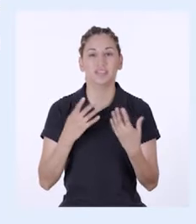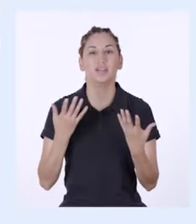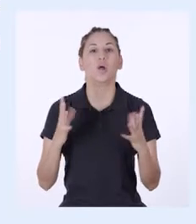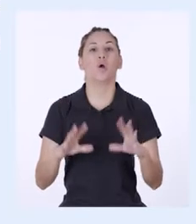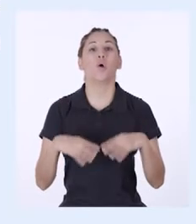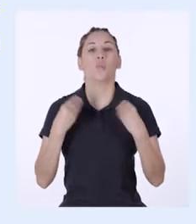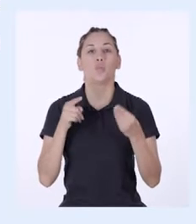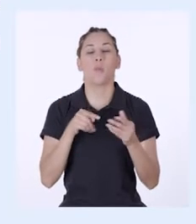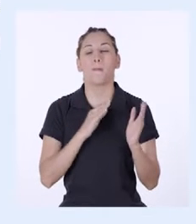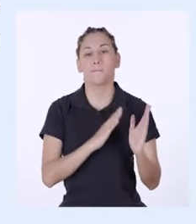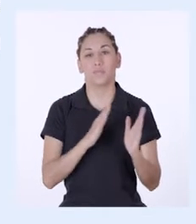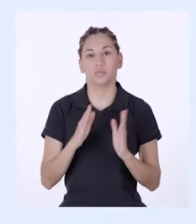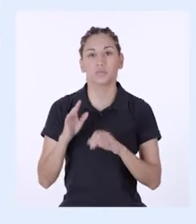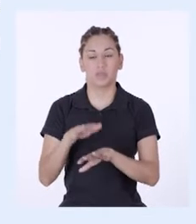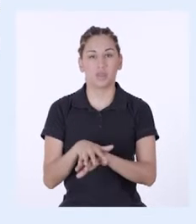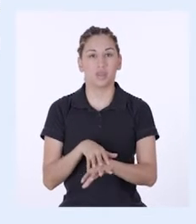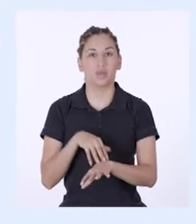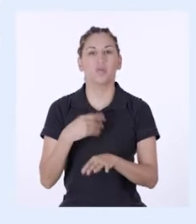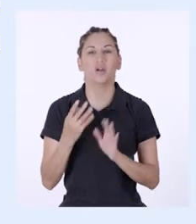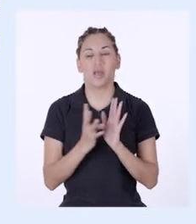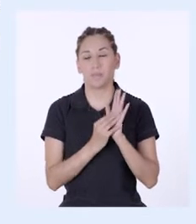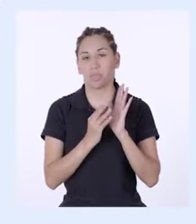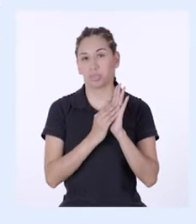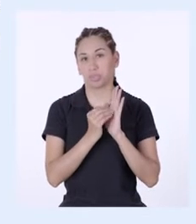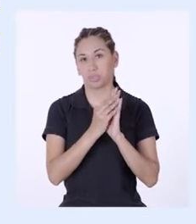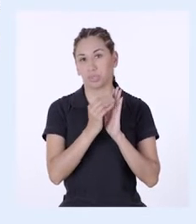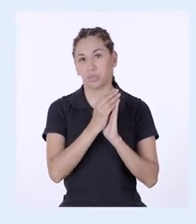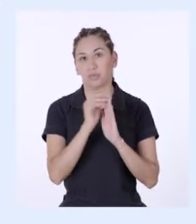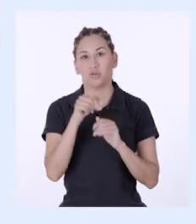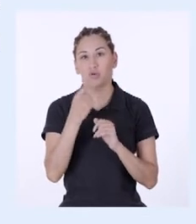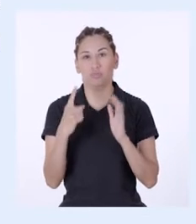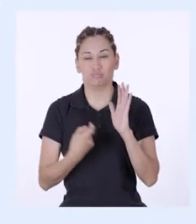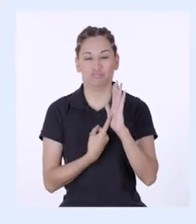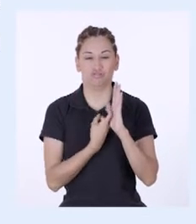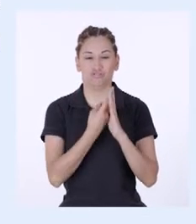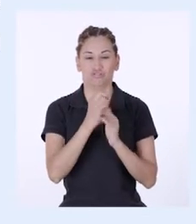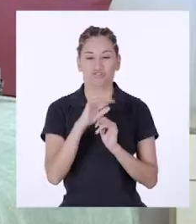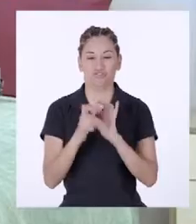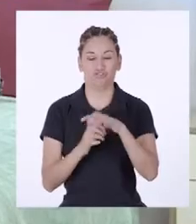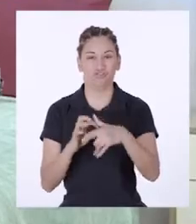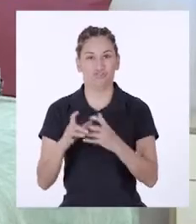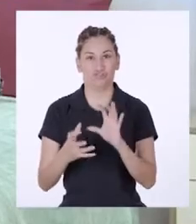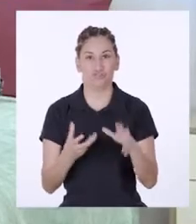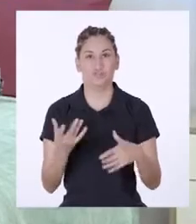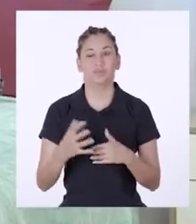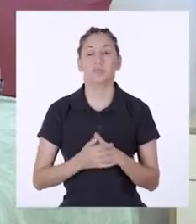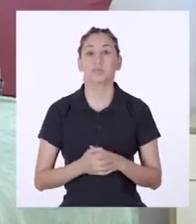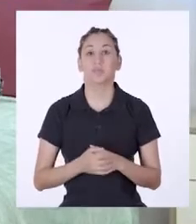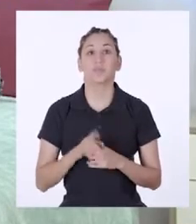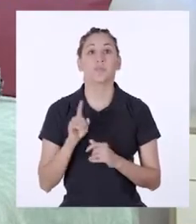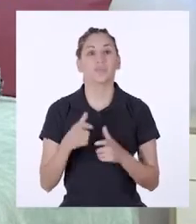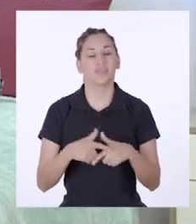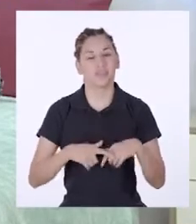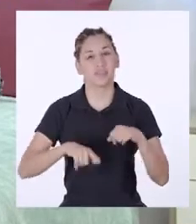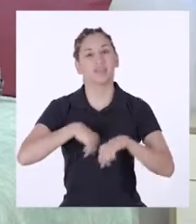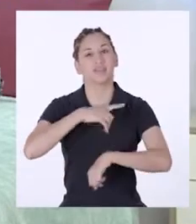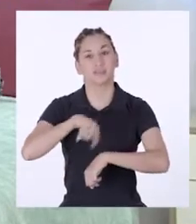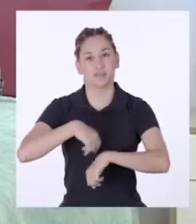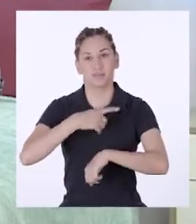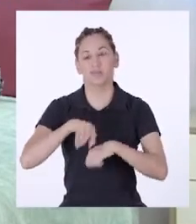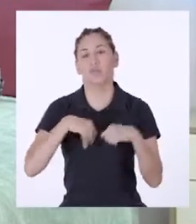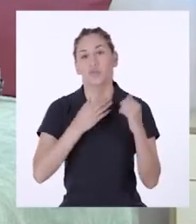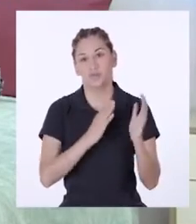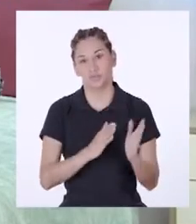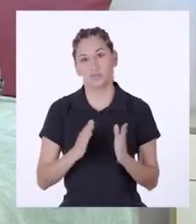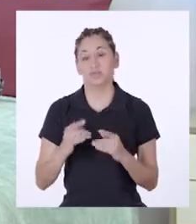a la acción de las bacterias y otros microorganismos. Es un largo proceso,